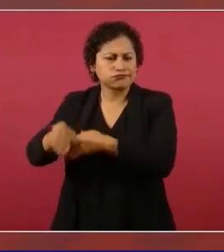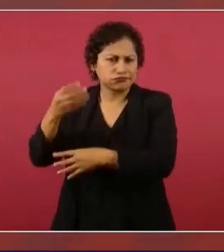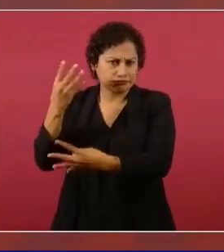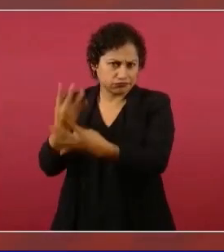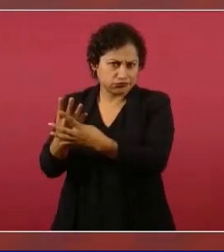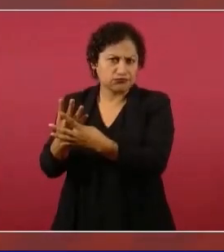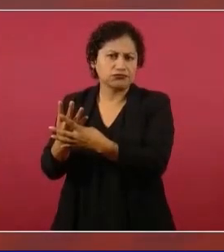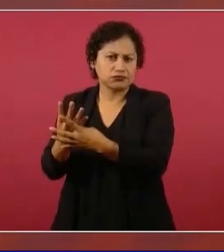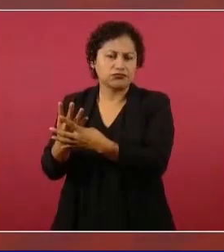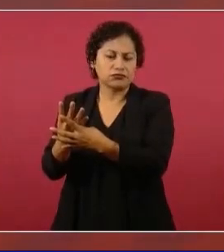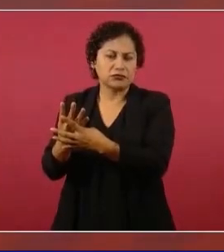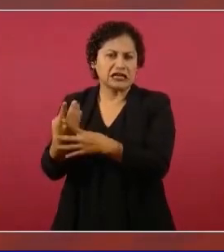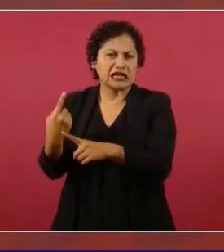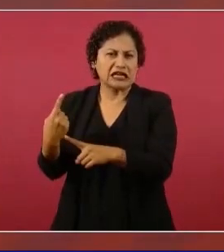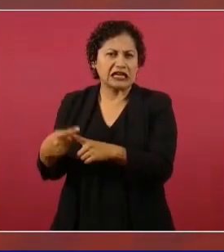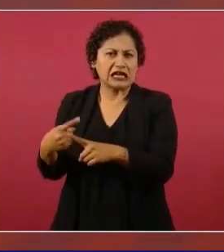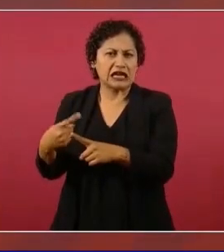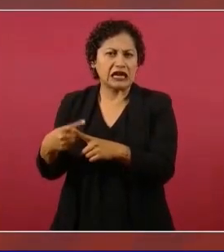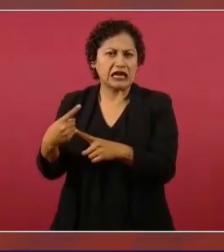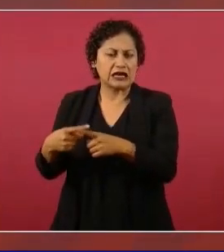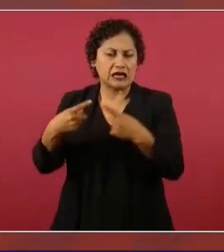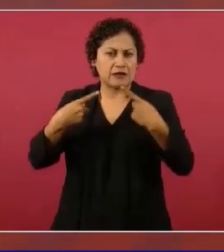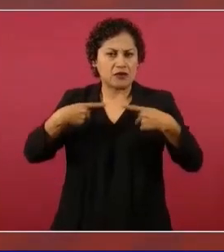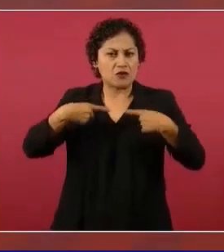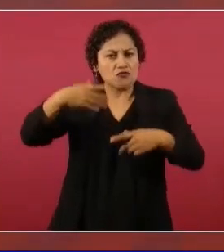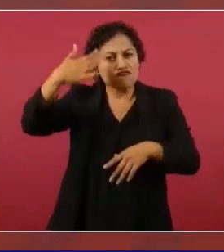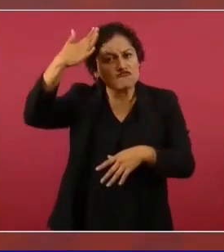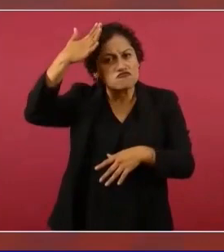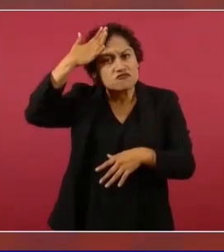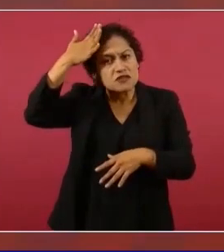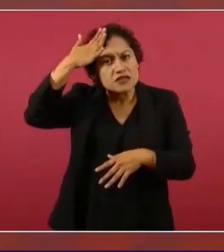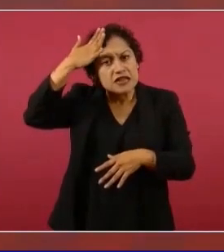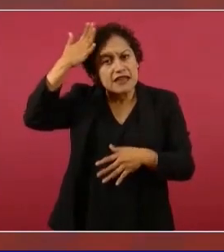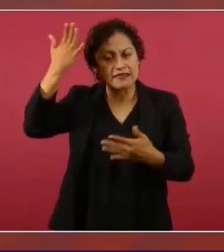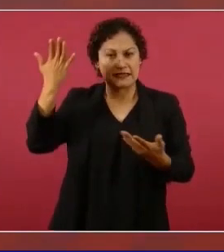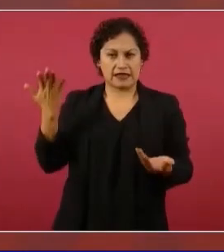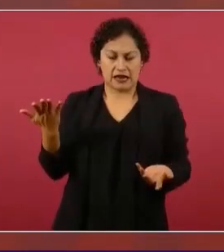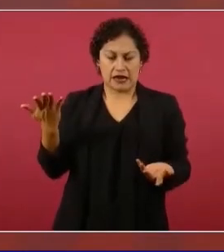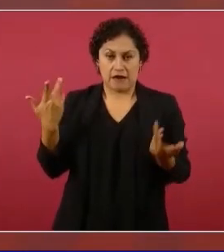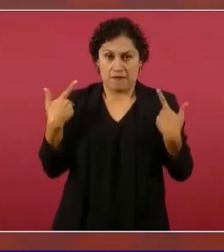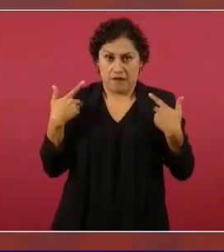a dirigentes de maestros de Oaxaca.